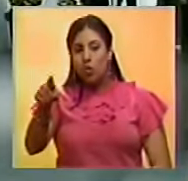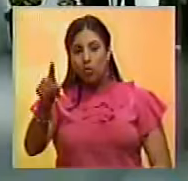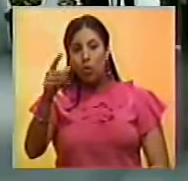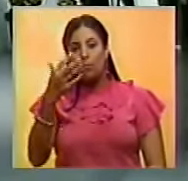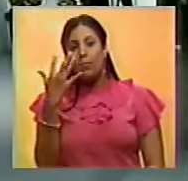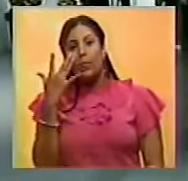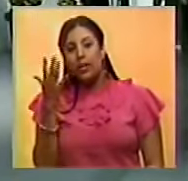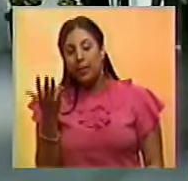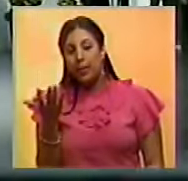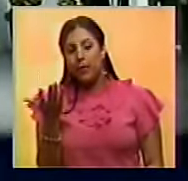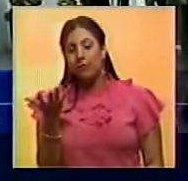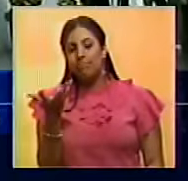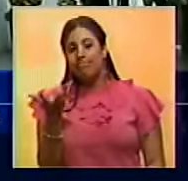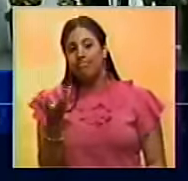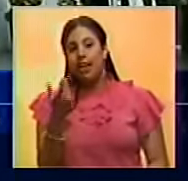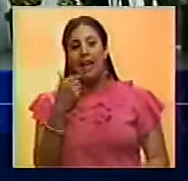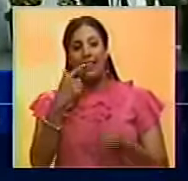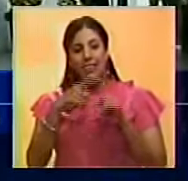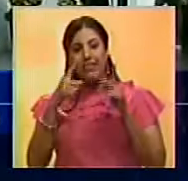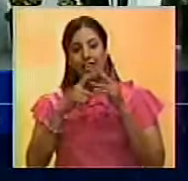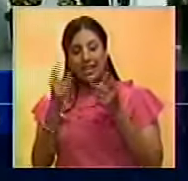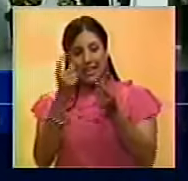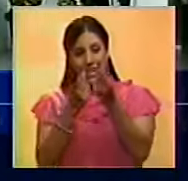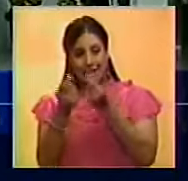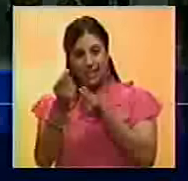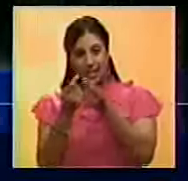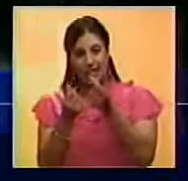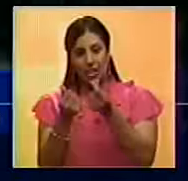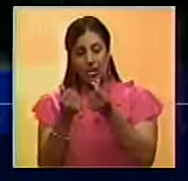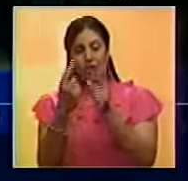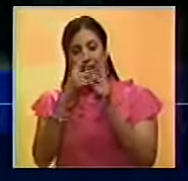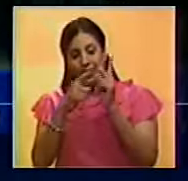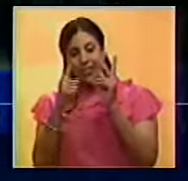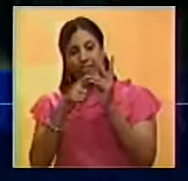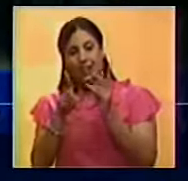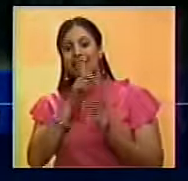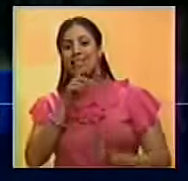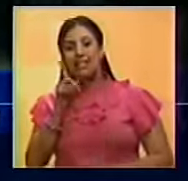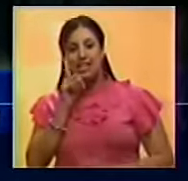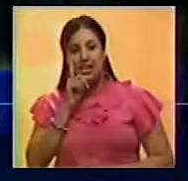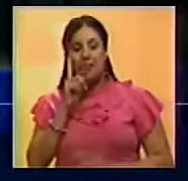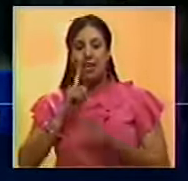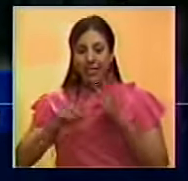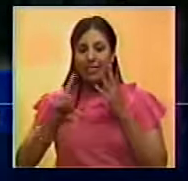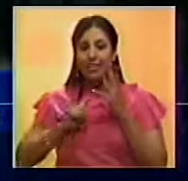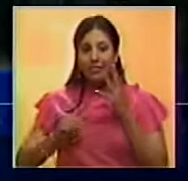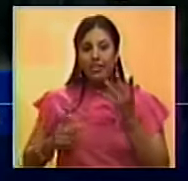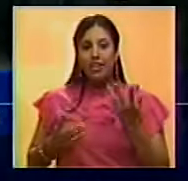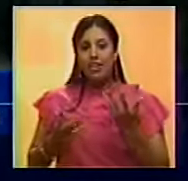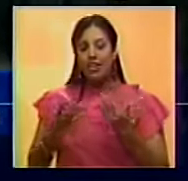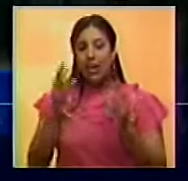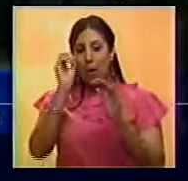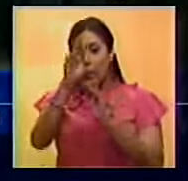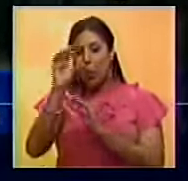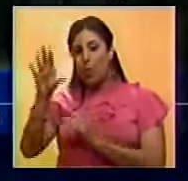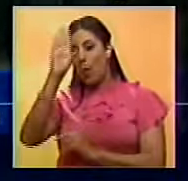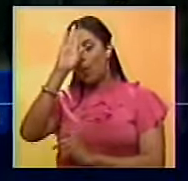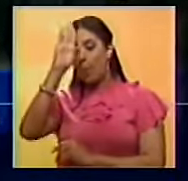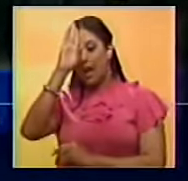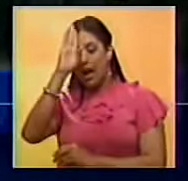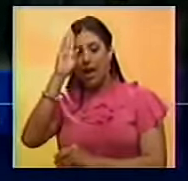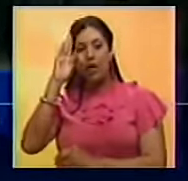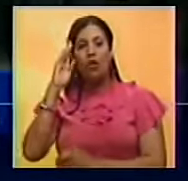física de los diferentes billetes en diferentes denominaciones en las diferentes bóvedas que se